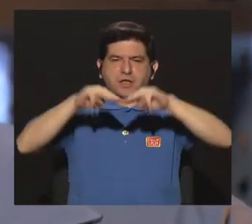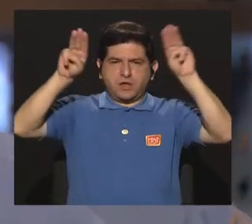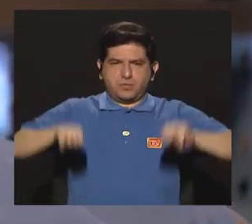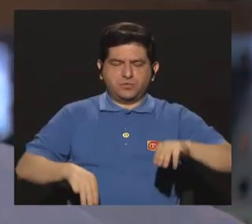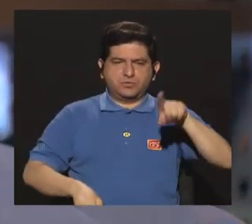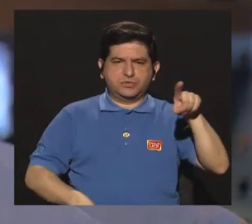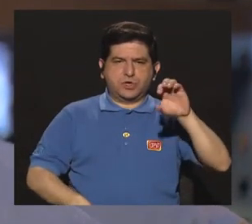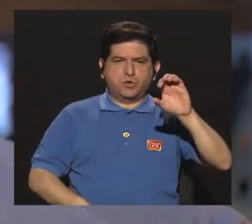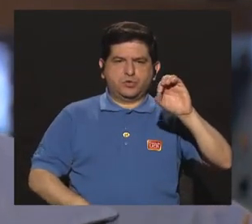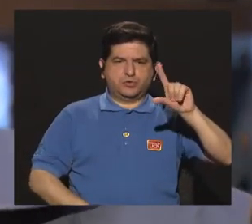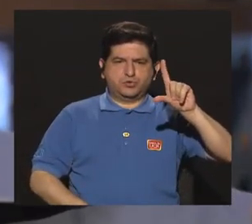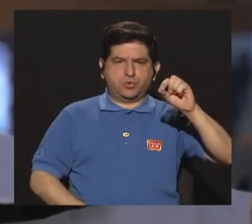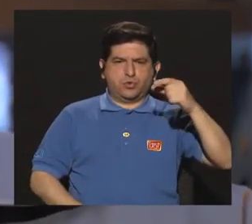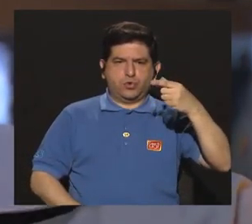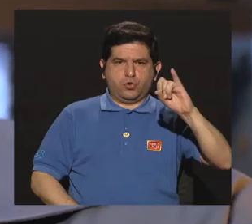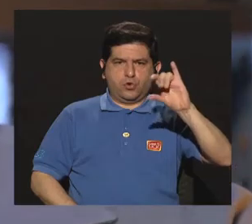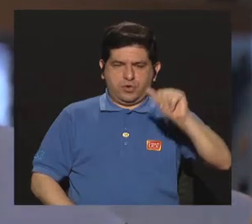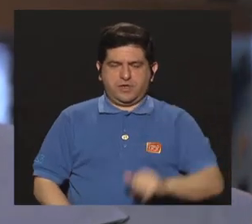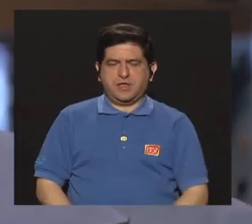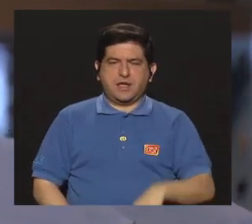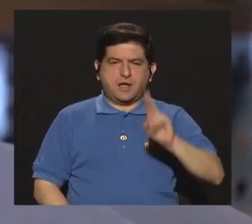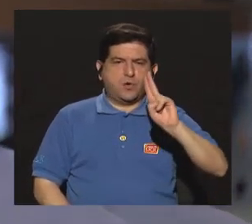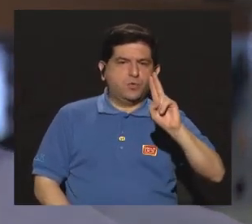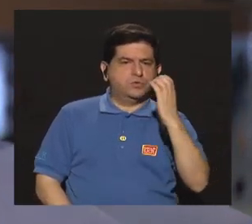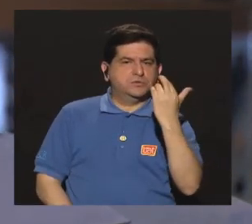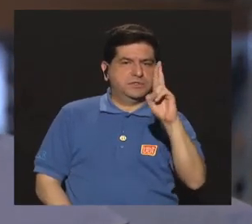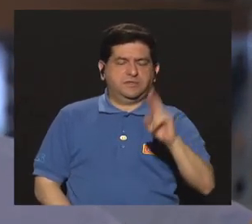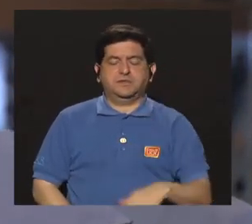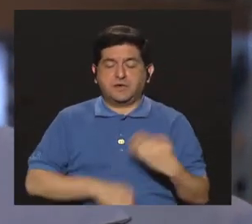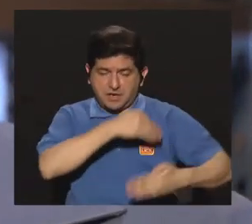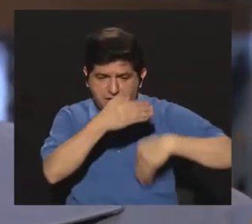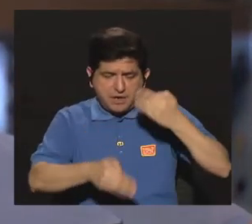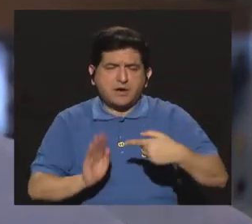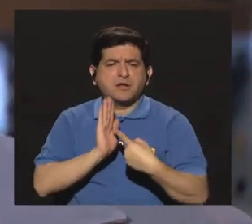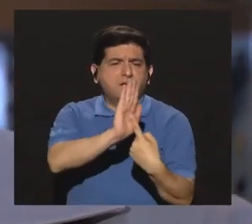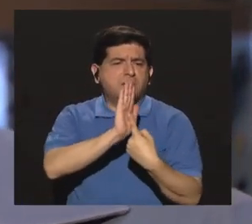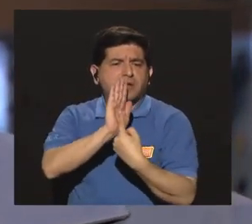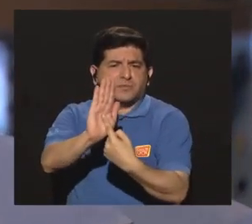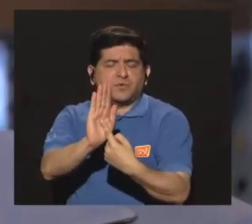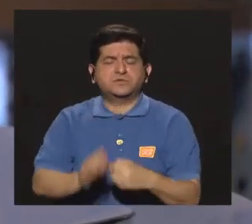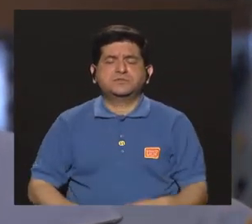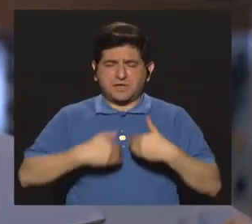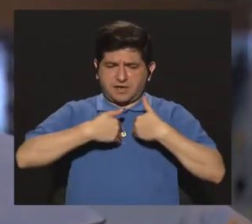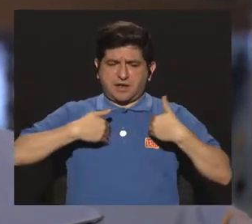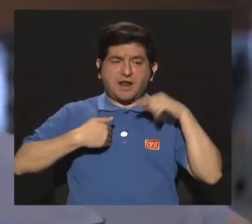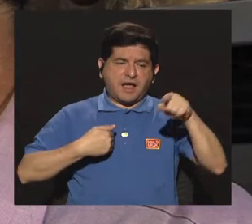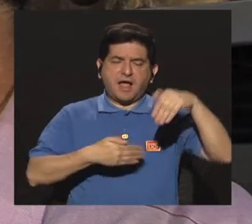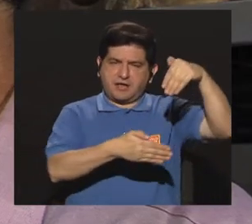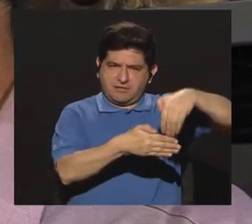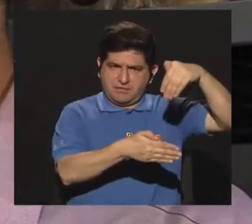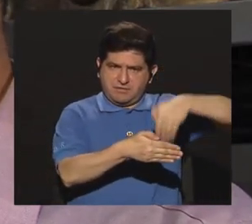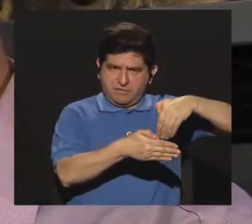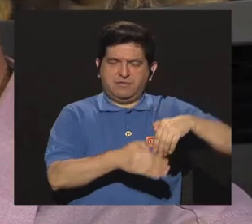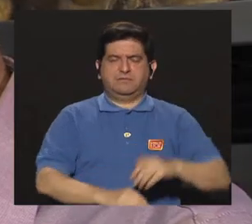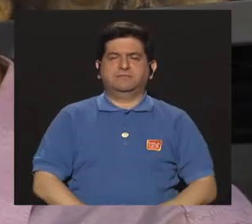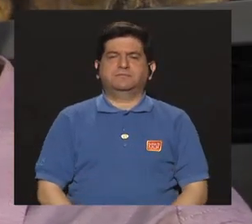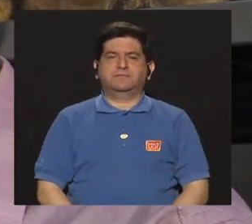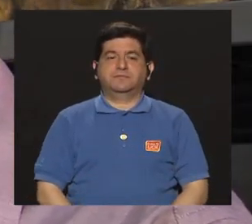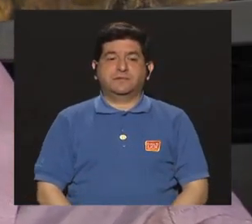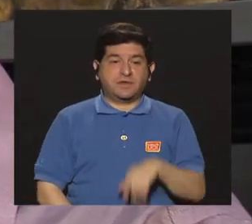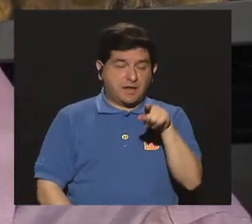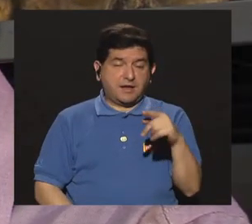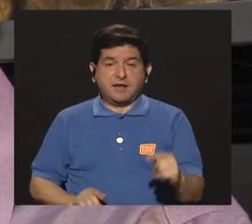sólo que la universidad costa rica entonces en el proceso de catalogar y that de conocer esa fauna hay que depositar en estas colecciones nos encontramos al